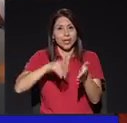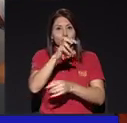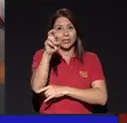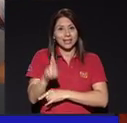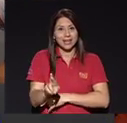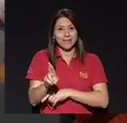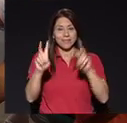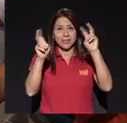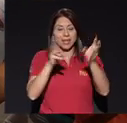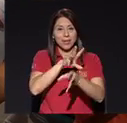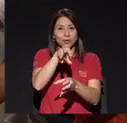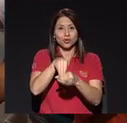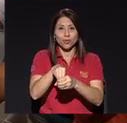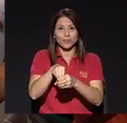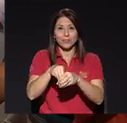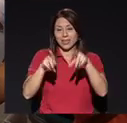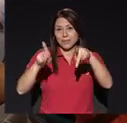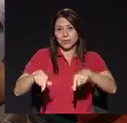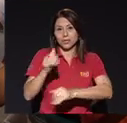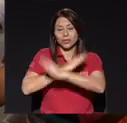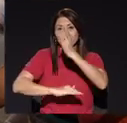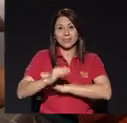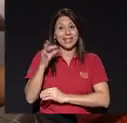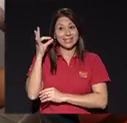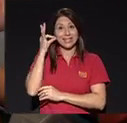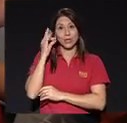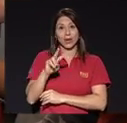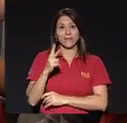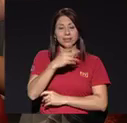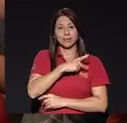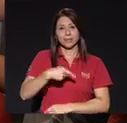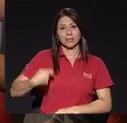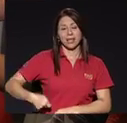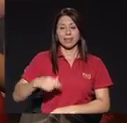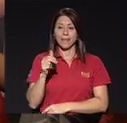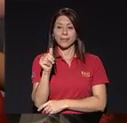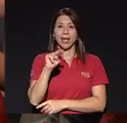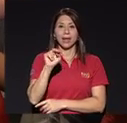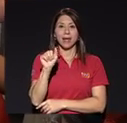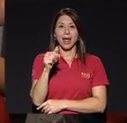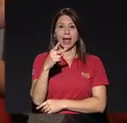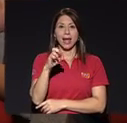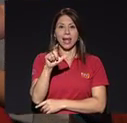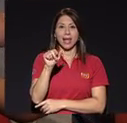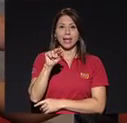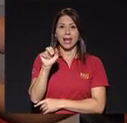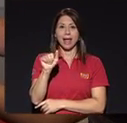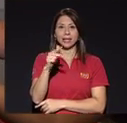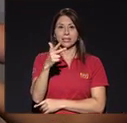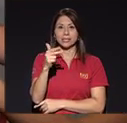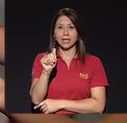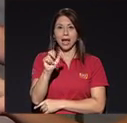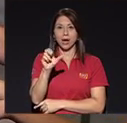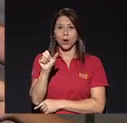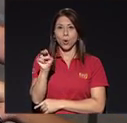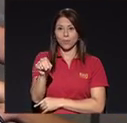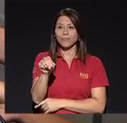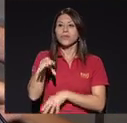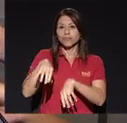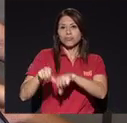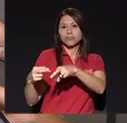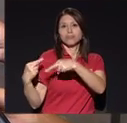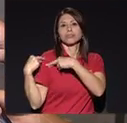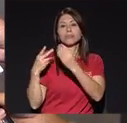de personas con discapacidad. La señora vicepresidenta, doña Ana Elena Chacón, tiene a su cargo los proyectos que están haciendo que